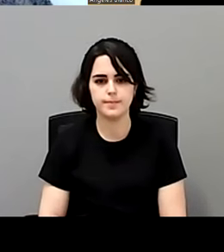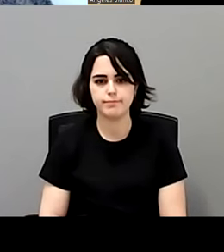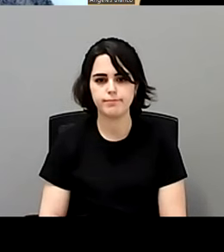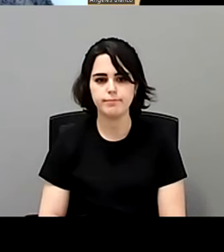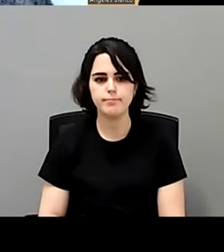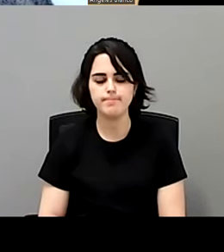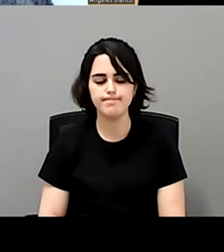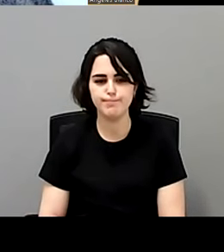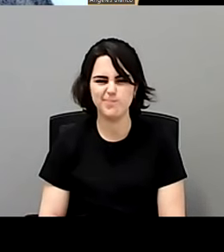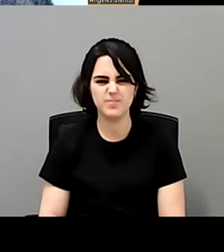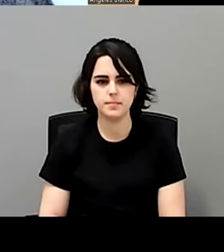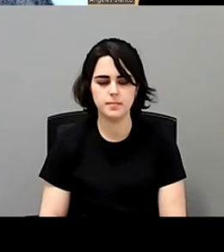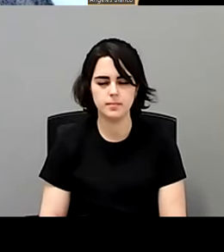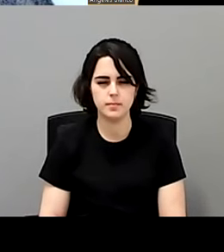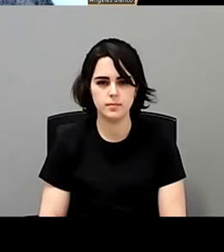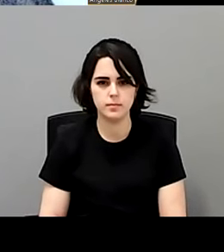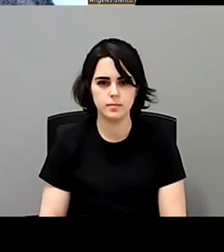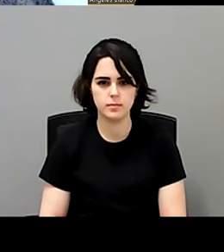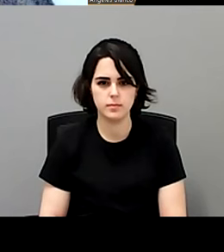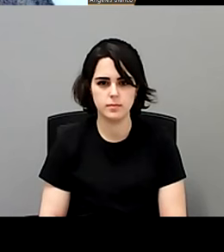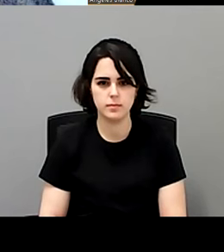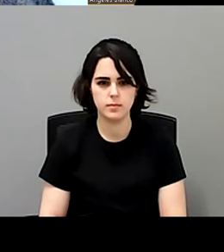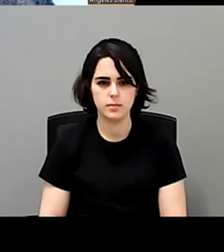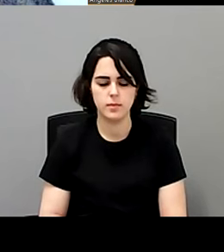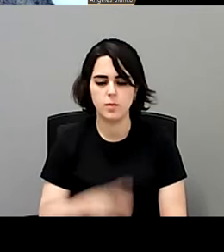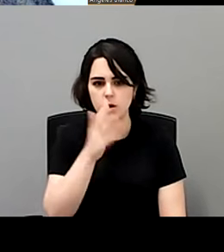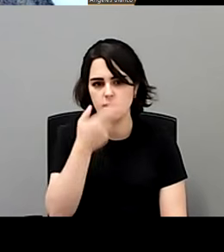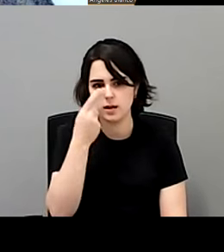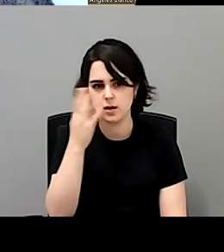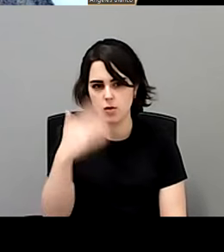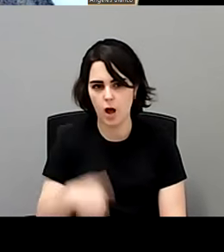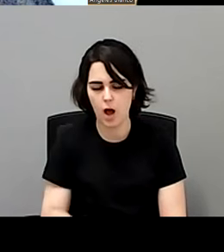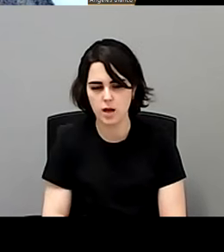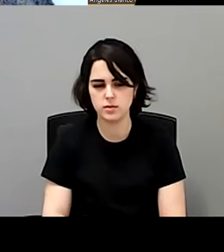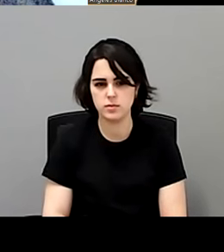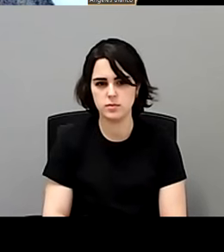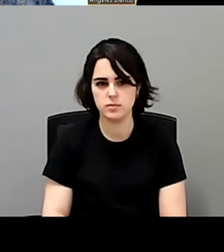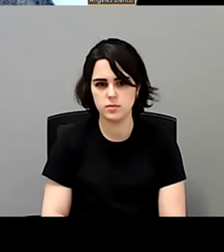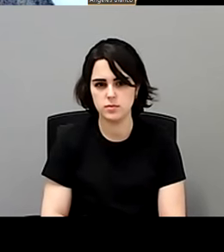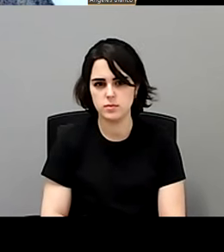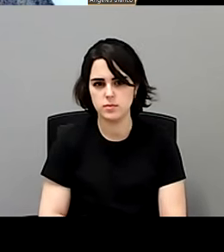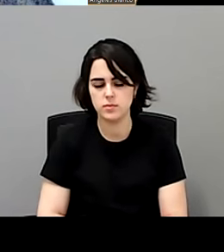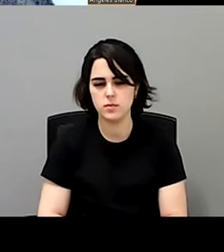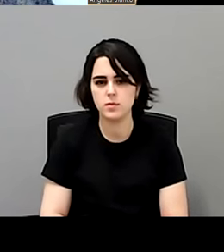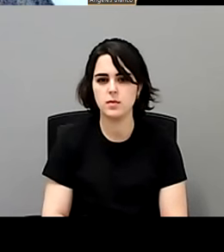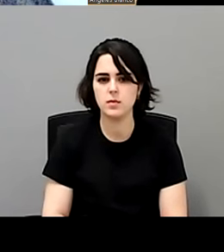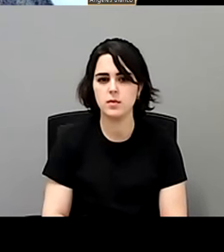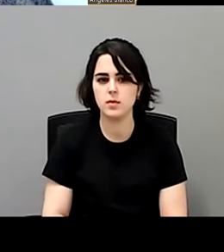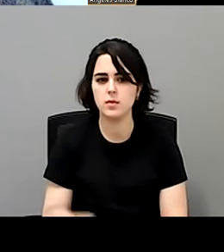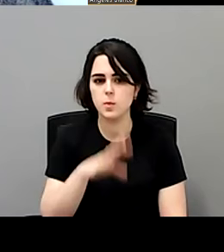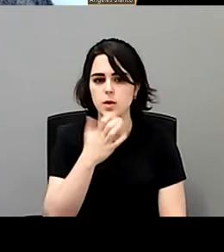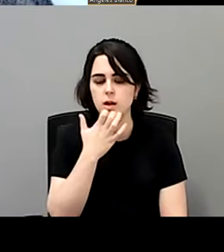que no se afronta porque no interesa. Por ejemplo, aquí en Galicia no hay